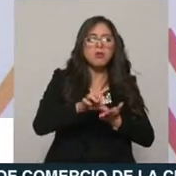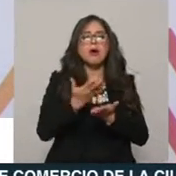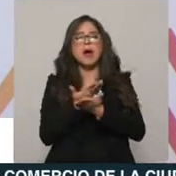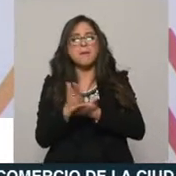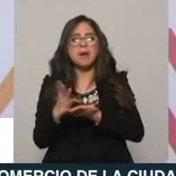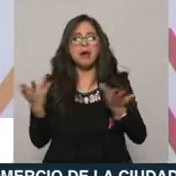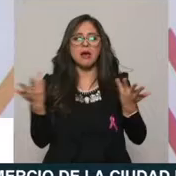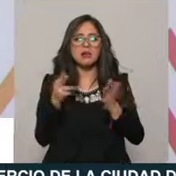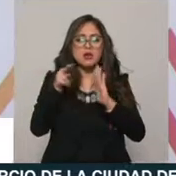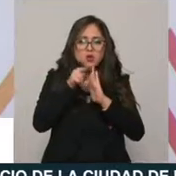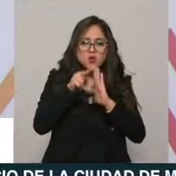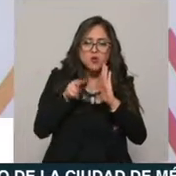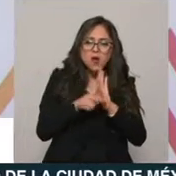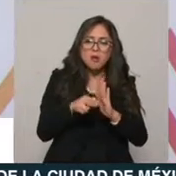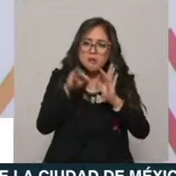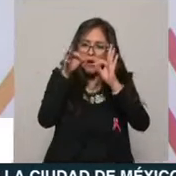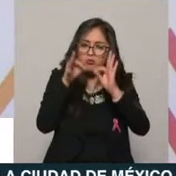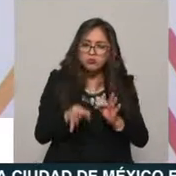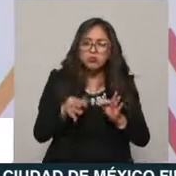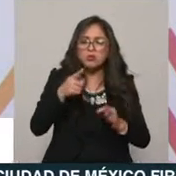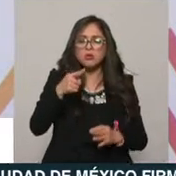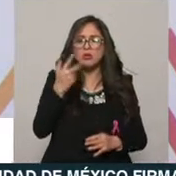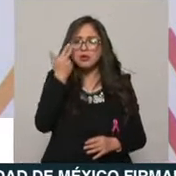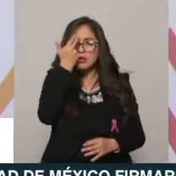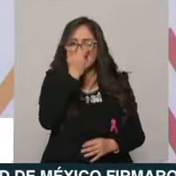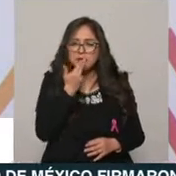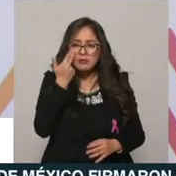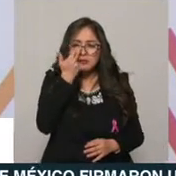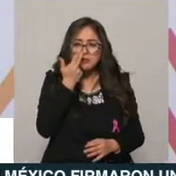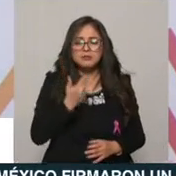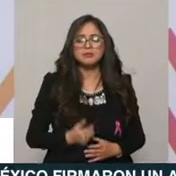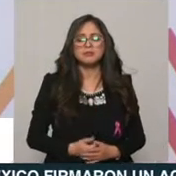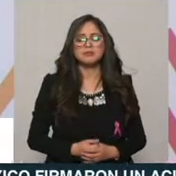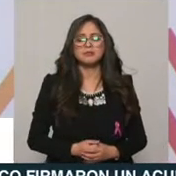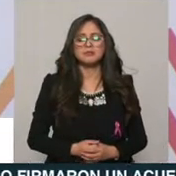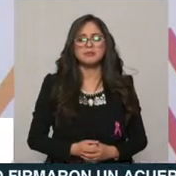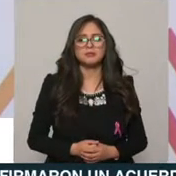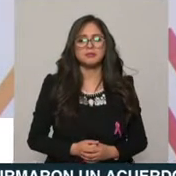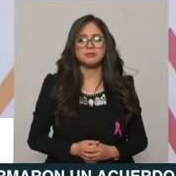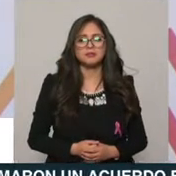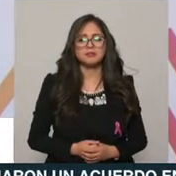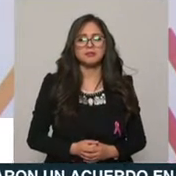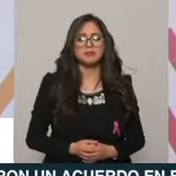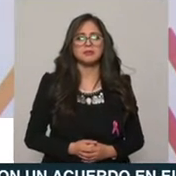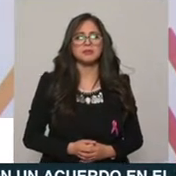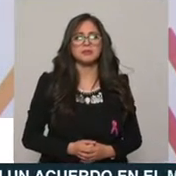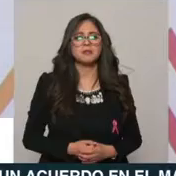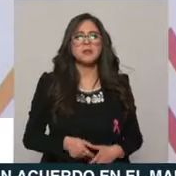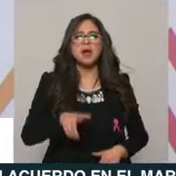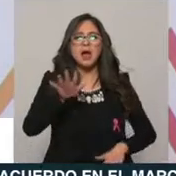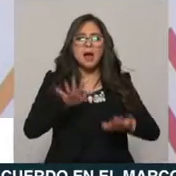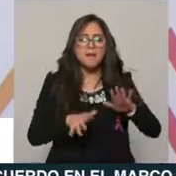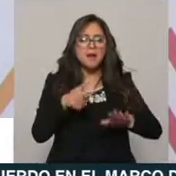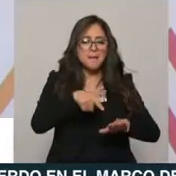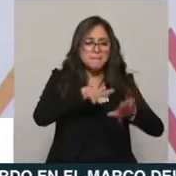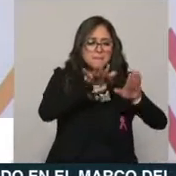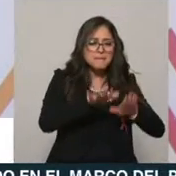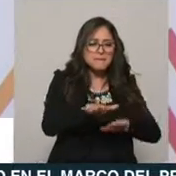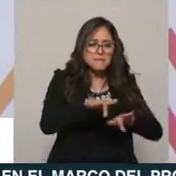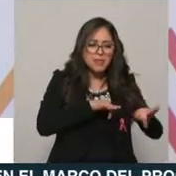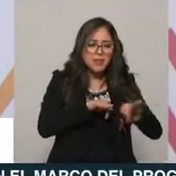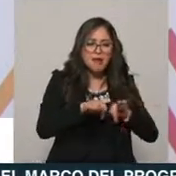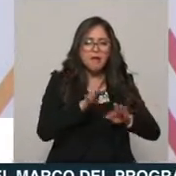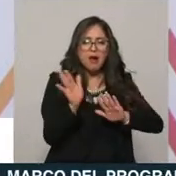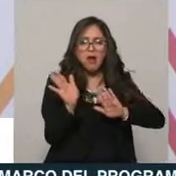normativas que nos permitan realmente pues pasar de este trabajo que a veces parece marginal a un trabajo mucho más